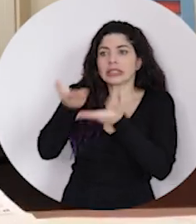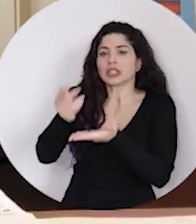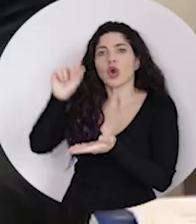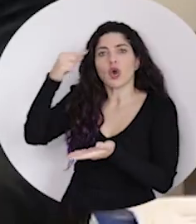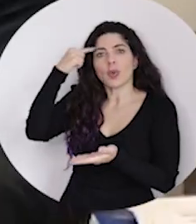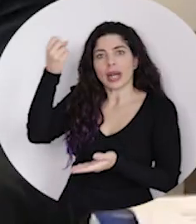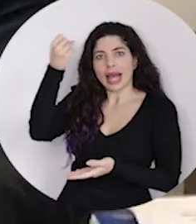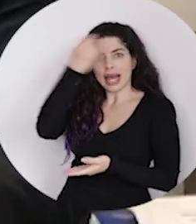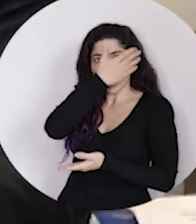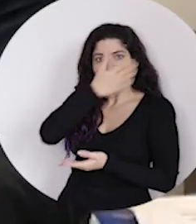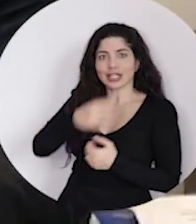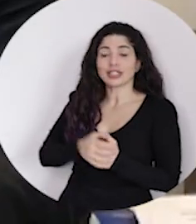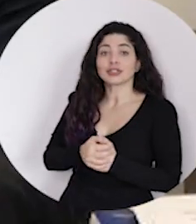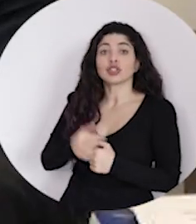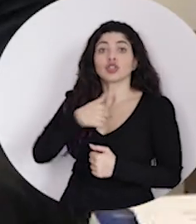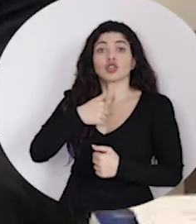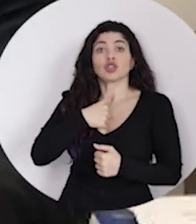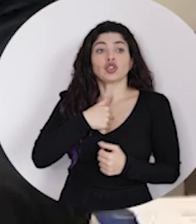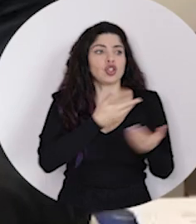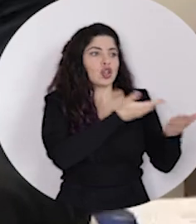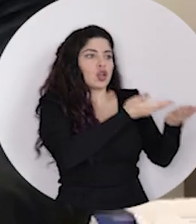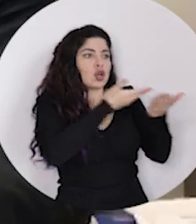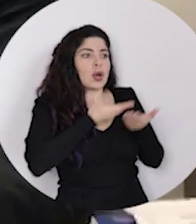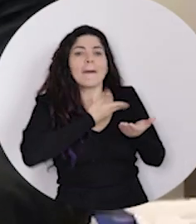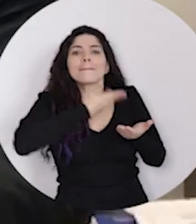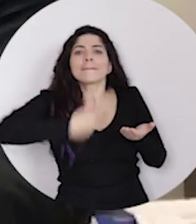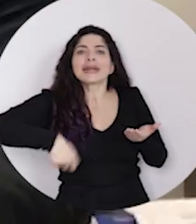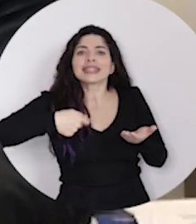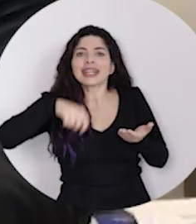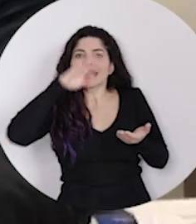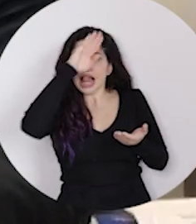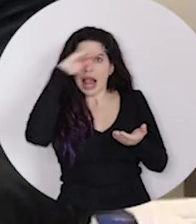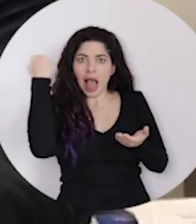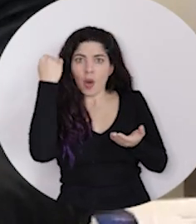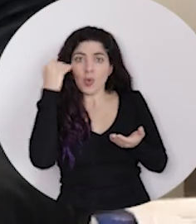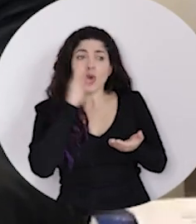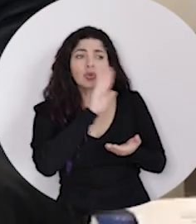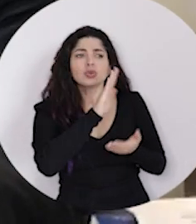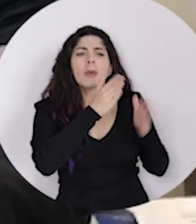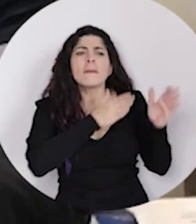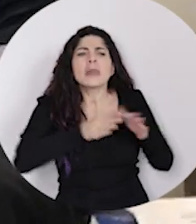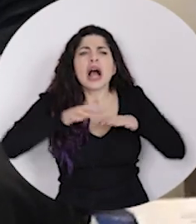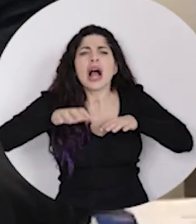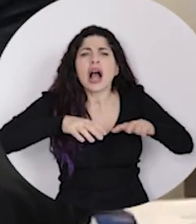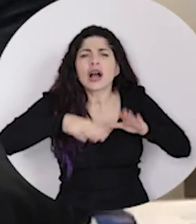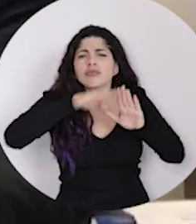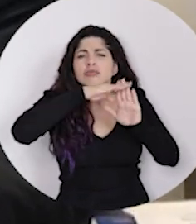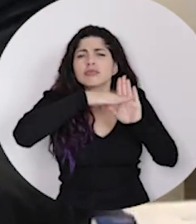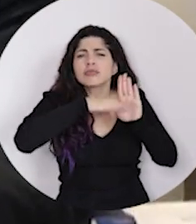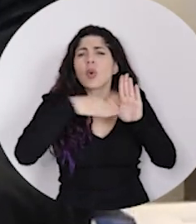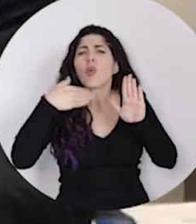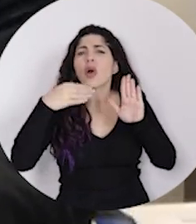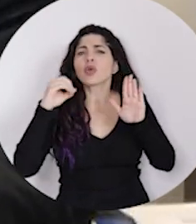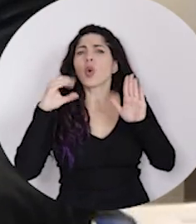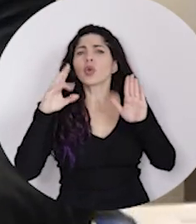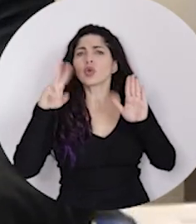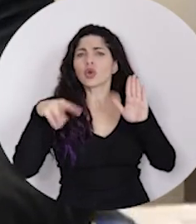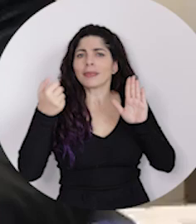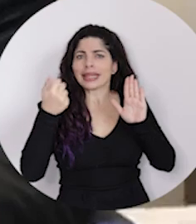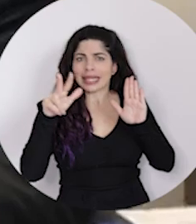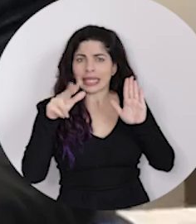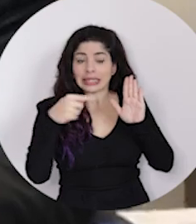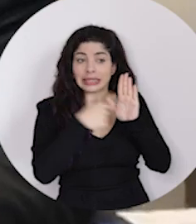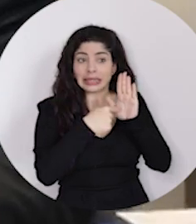Quesada. Recibí de la administración de la presidenta Chinchilla Miranda un plan de acción suscrito en octubre